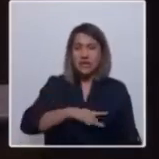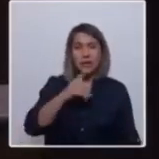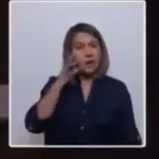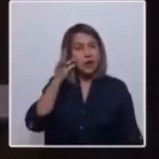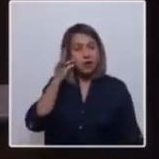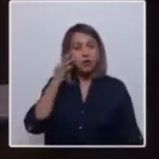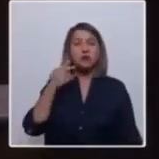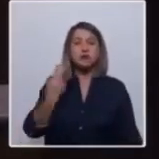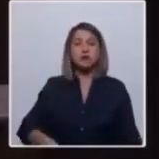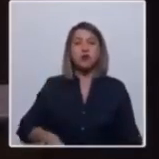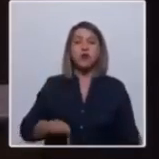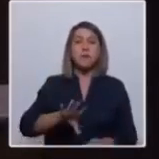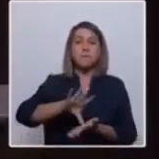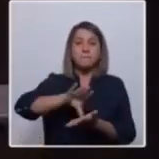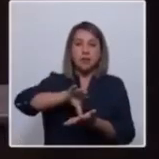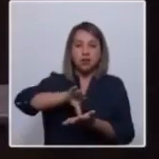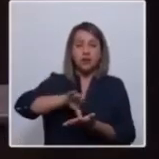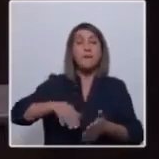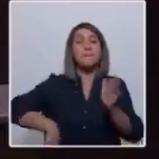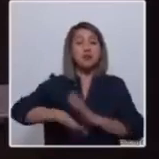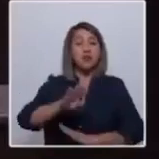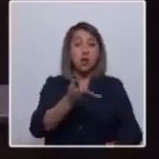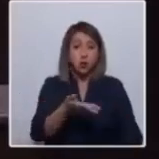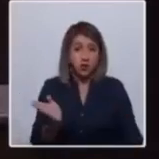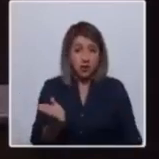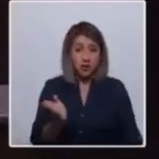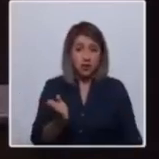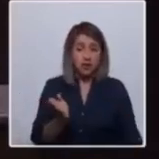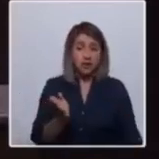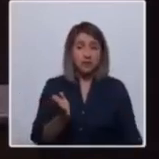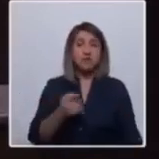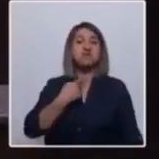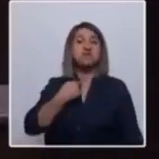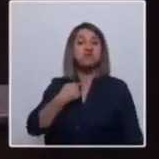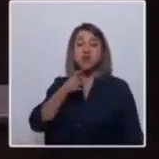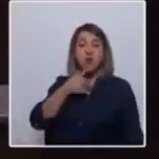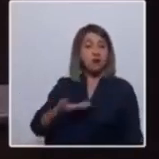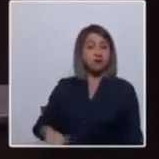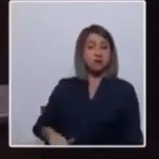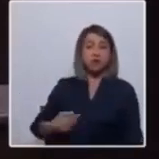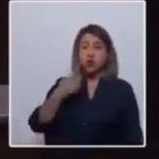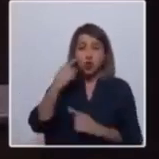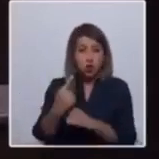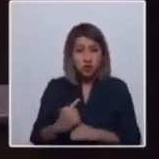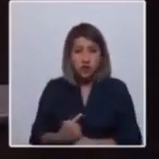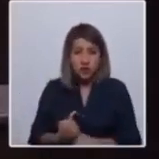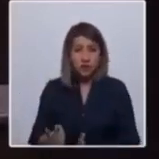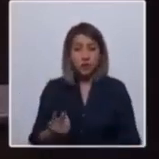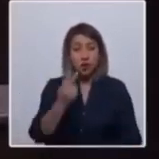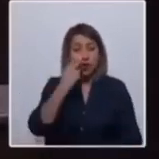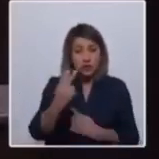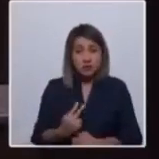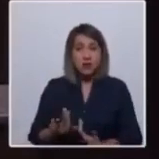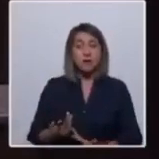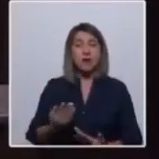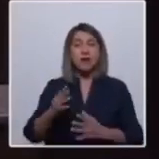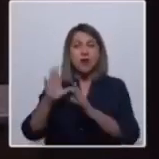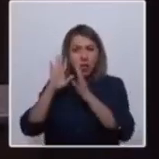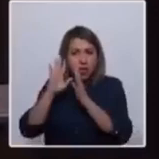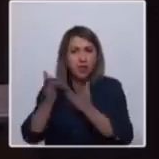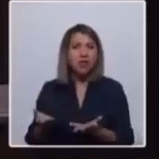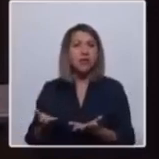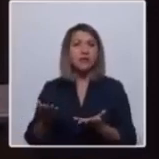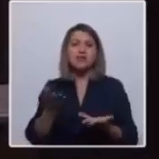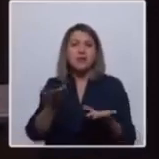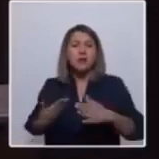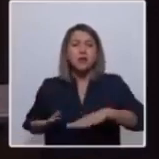patriota. Como la mayoría de ustedes no se interesó en conocerme, en escuchar lo que teníamos que proponer, ni menos